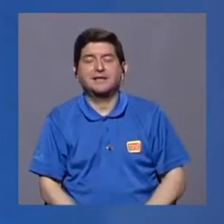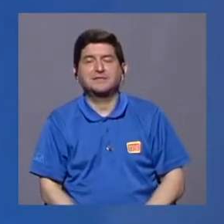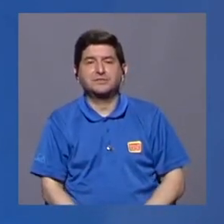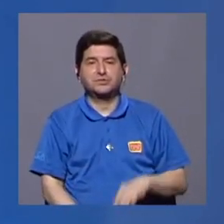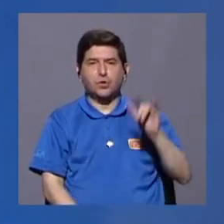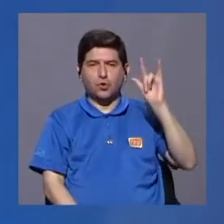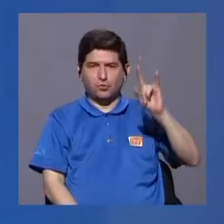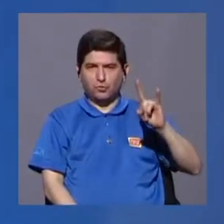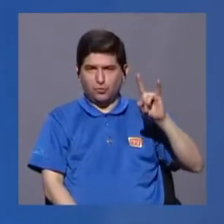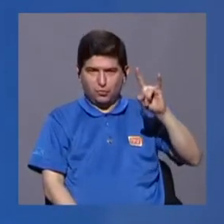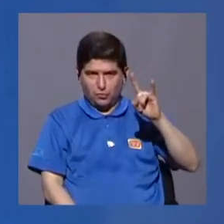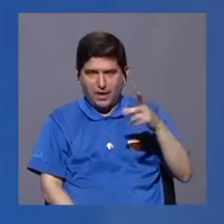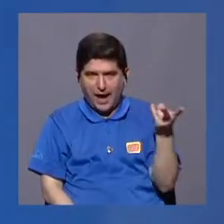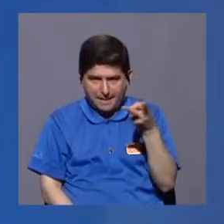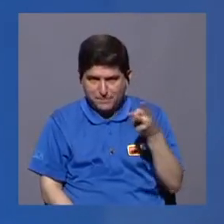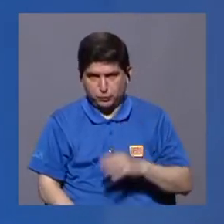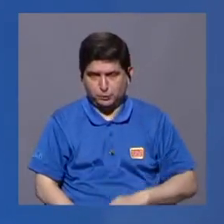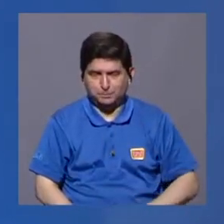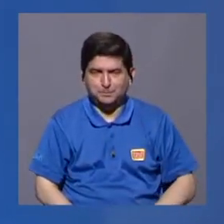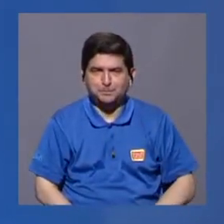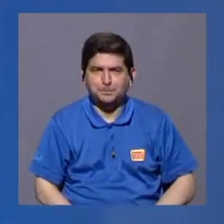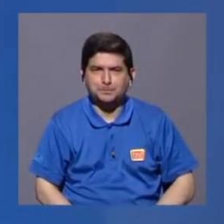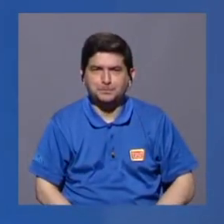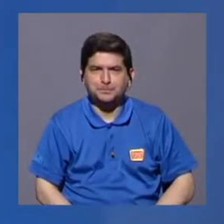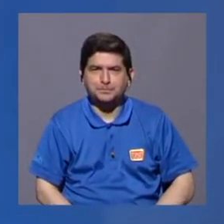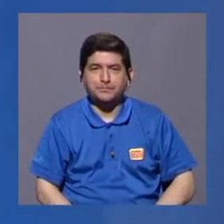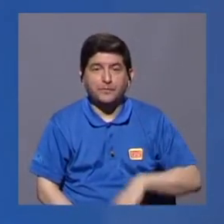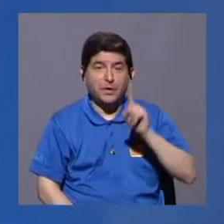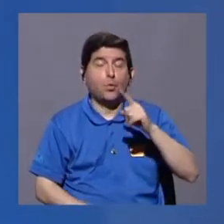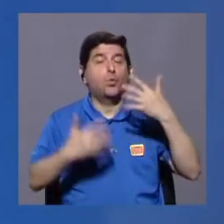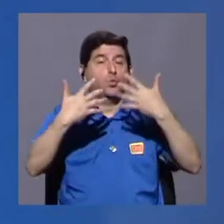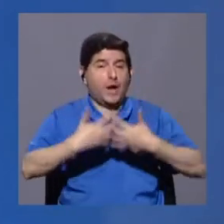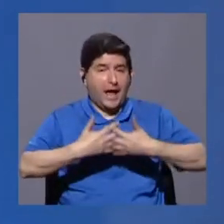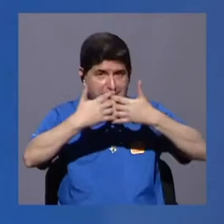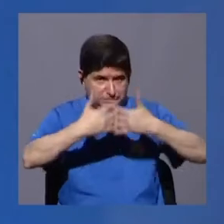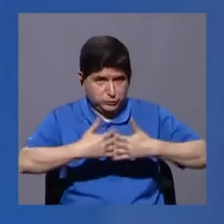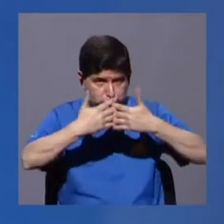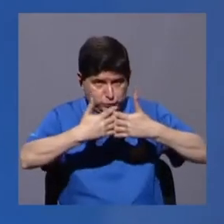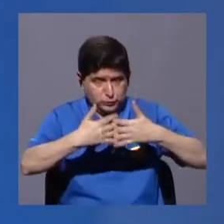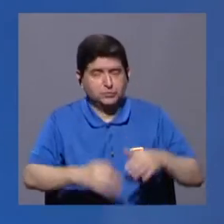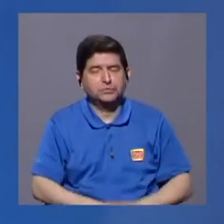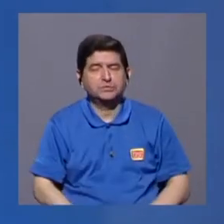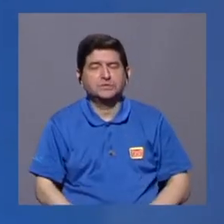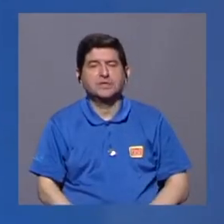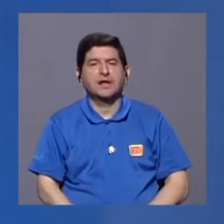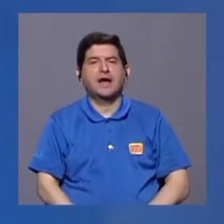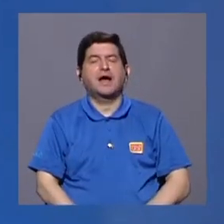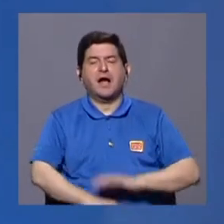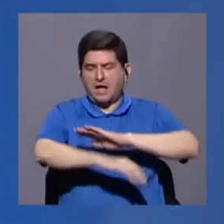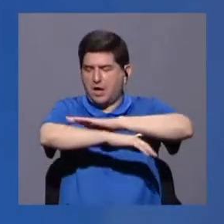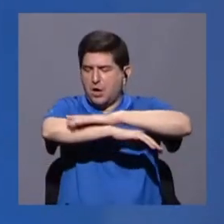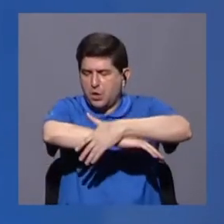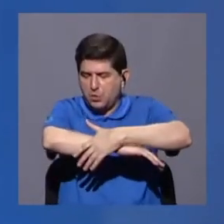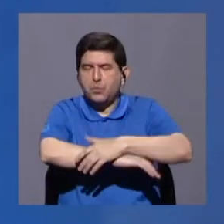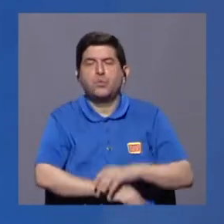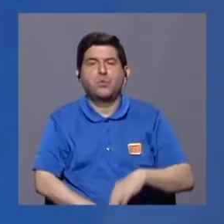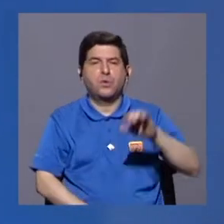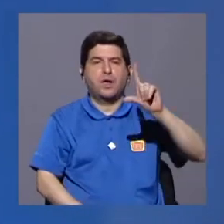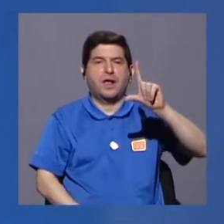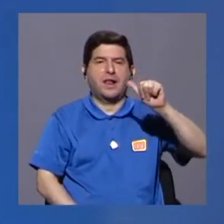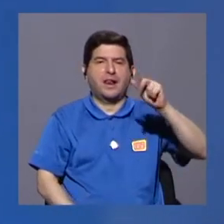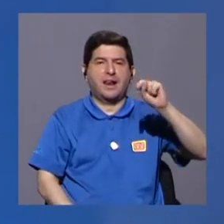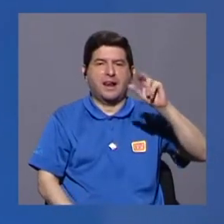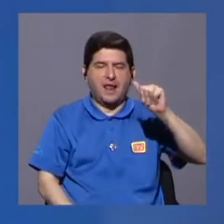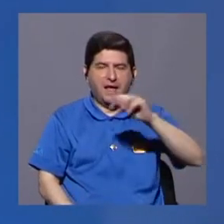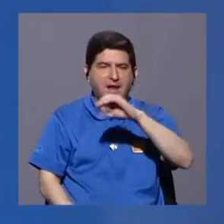llamas y las alpacas hay una industria de lana y de carne de alpaca sobre todo en la región